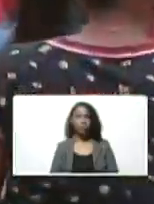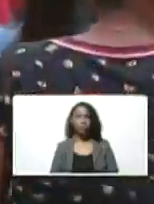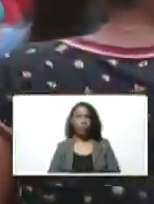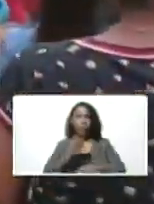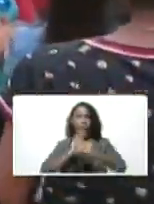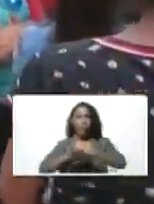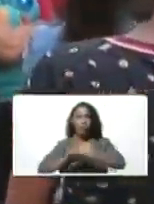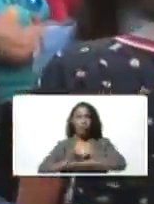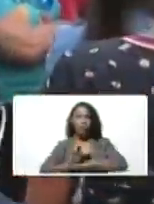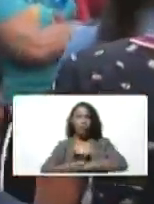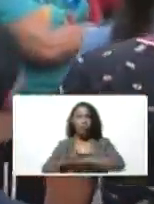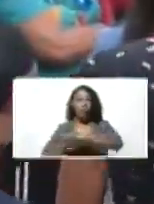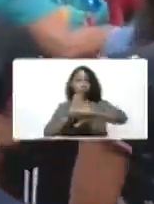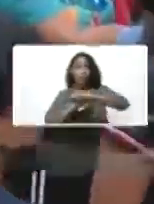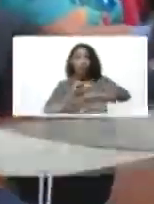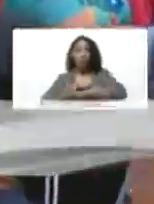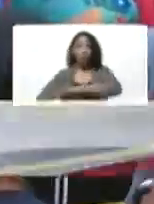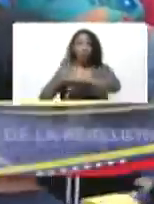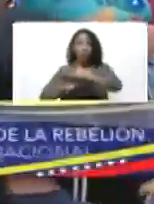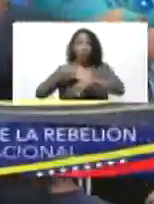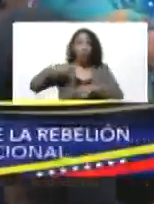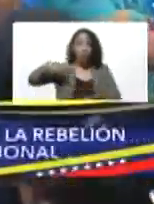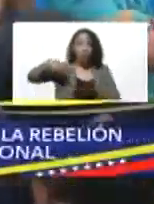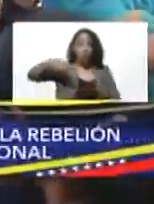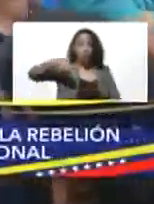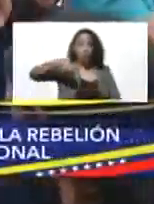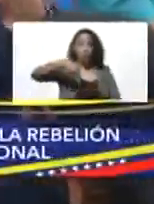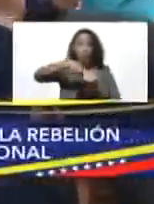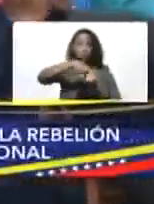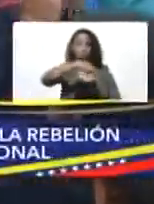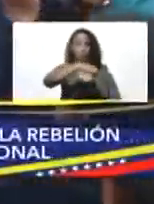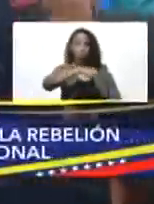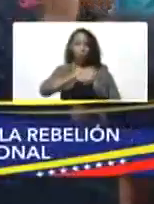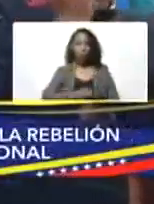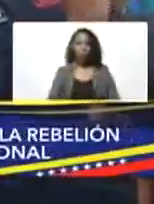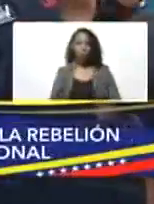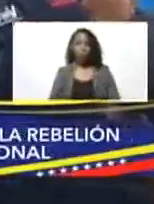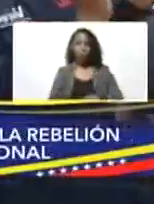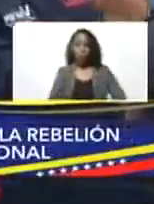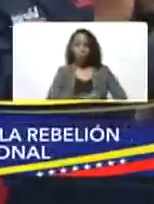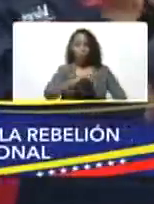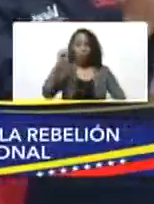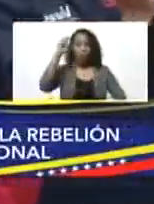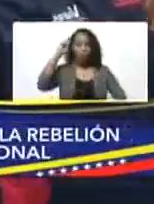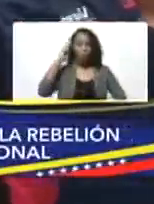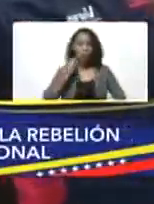¡Alerta! ¡Alerta! ¡Alerta que camina!